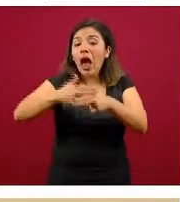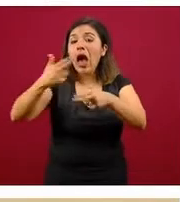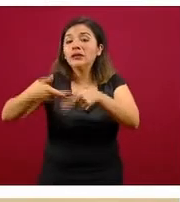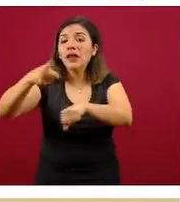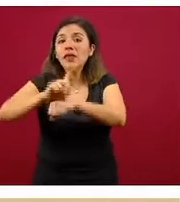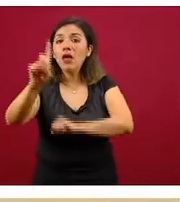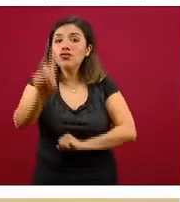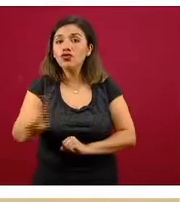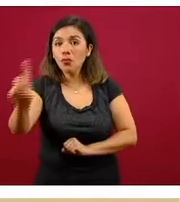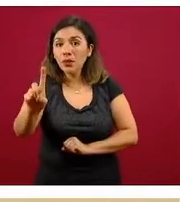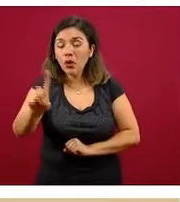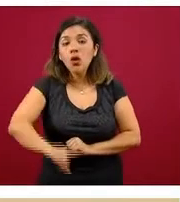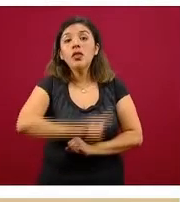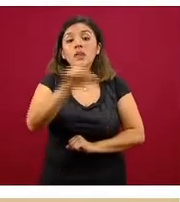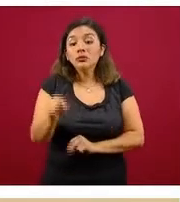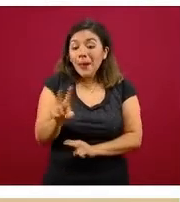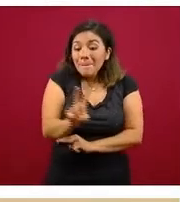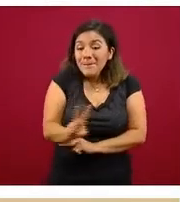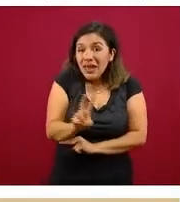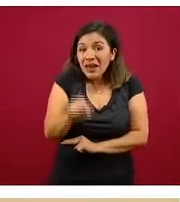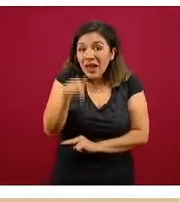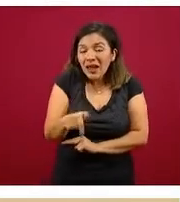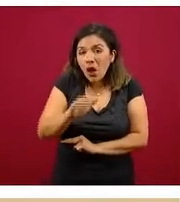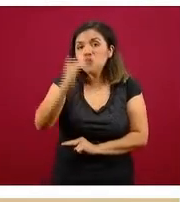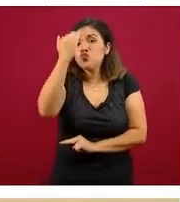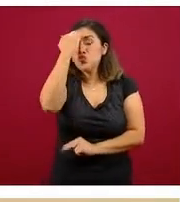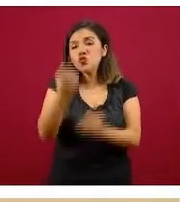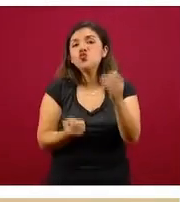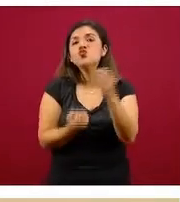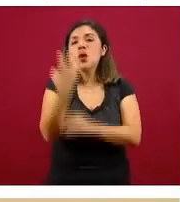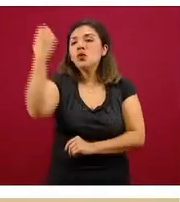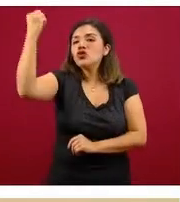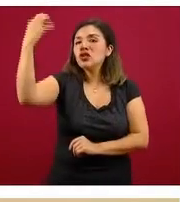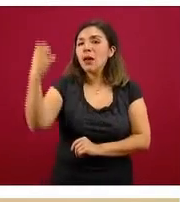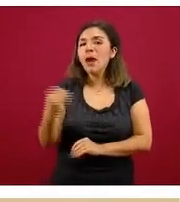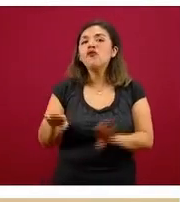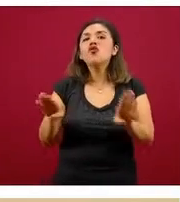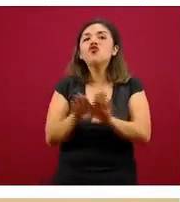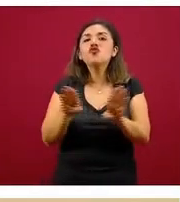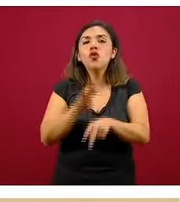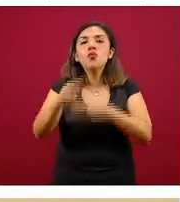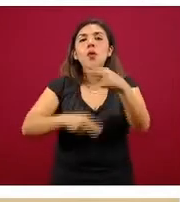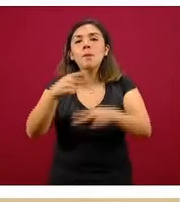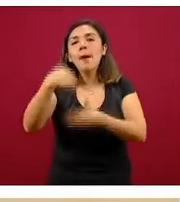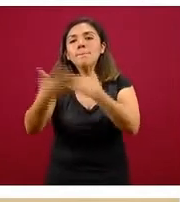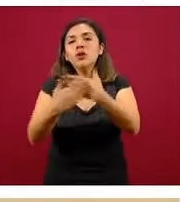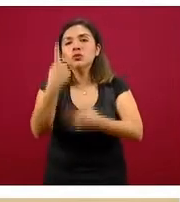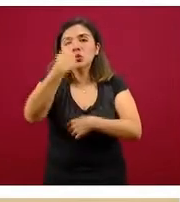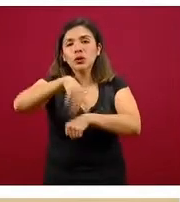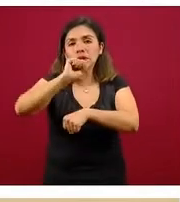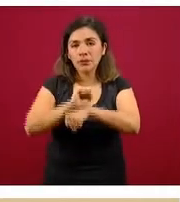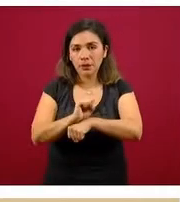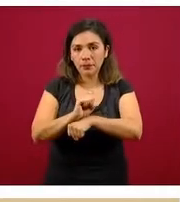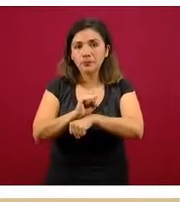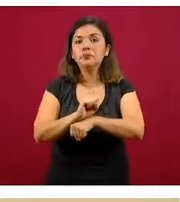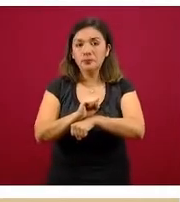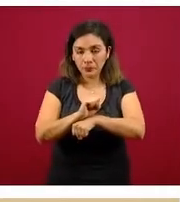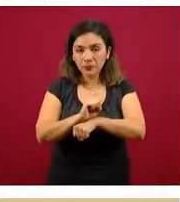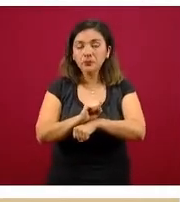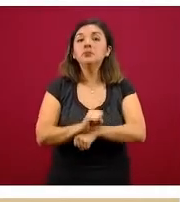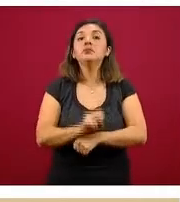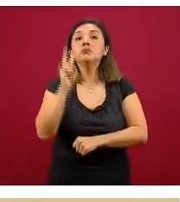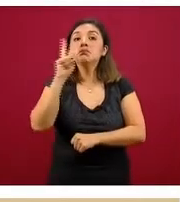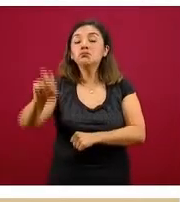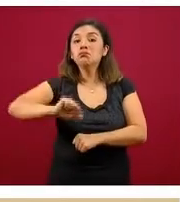domingo y será hasta el día viernes cuando conozcamos cómo se va a comportar el riesgo la próxima semana.